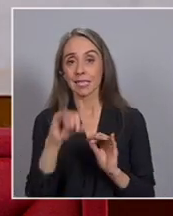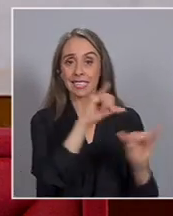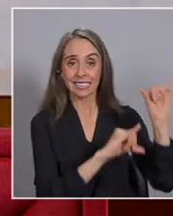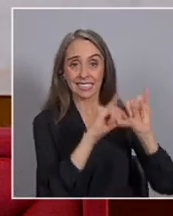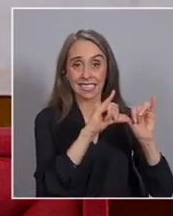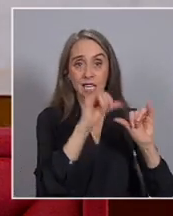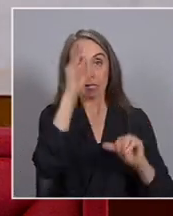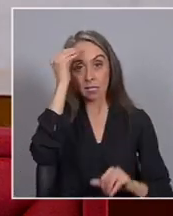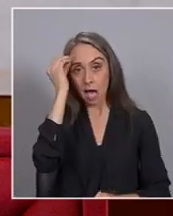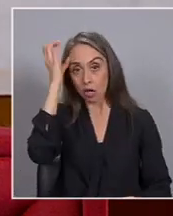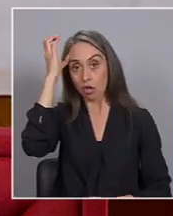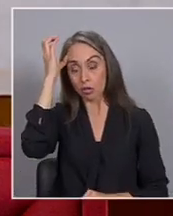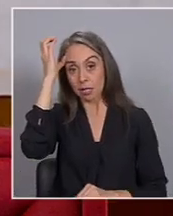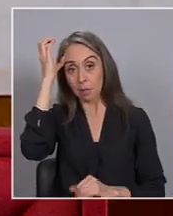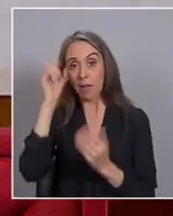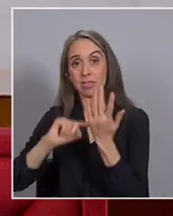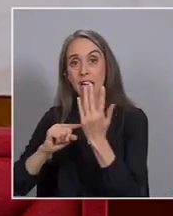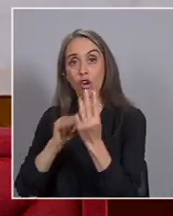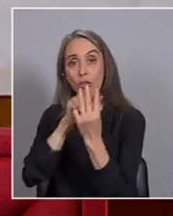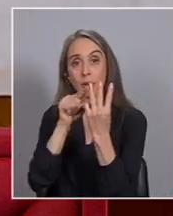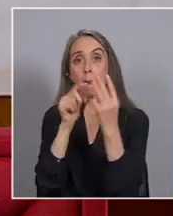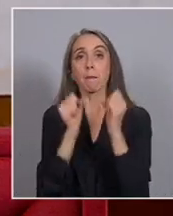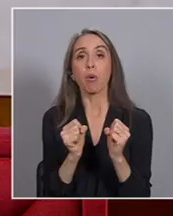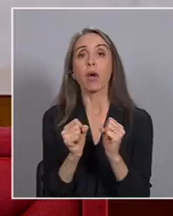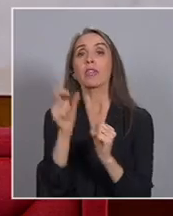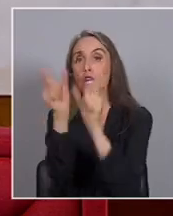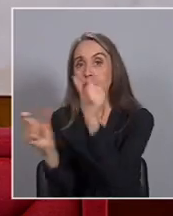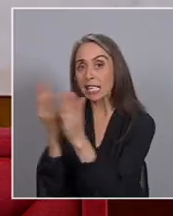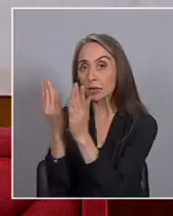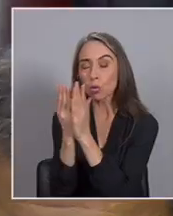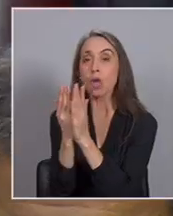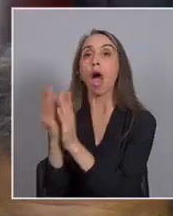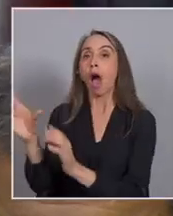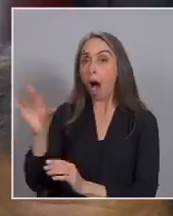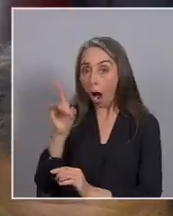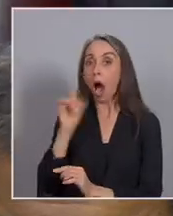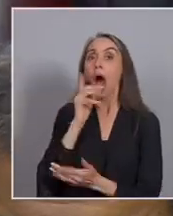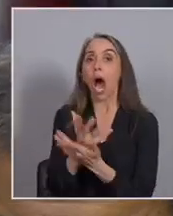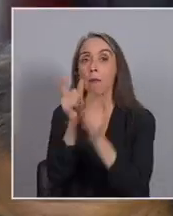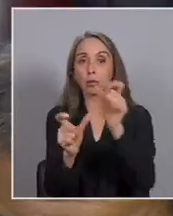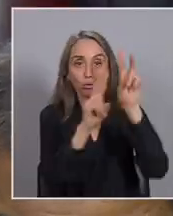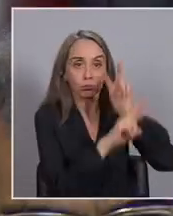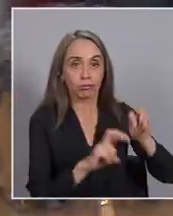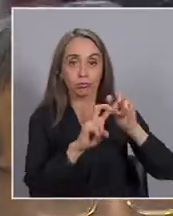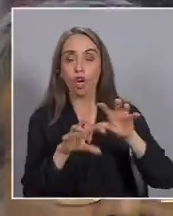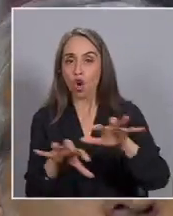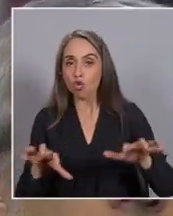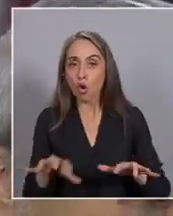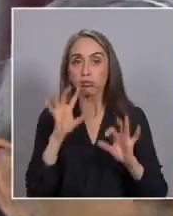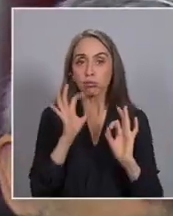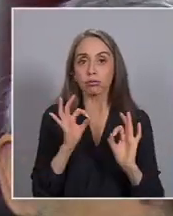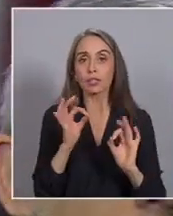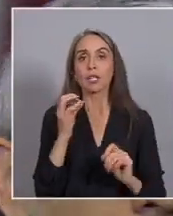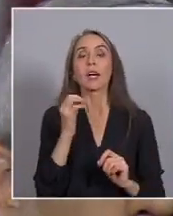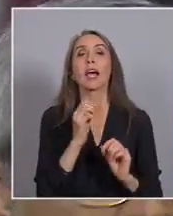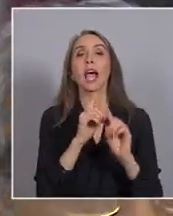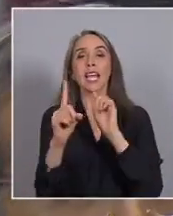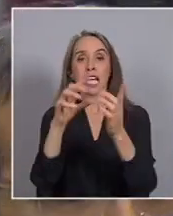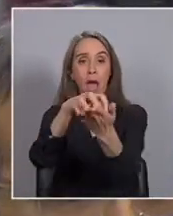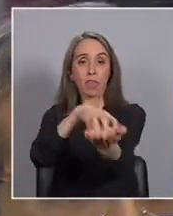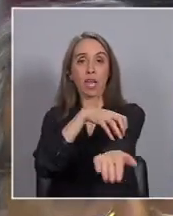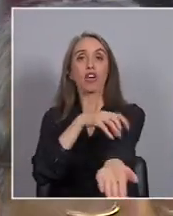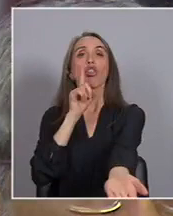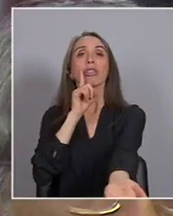el conocimiento y la tecnología solo son posibles si contamos con estudiantes, con investigadores, con equipamiento y con sueños en cada región del